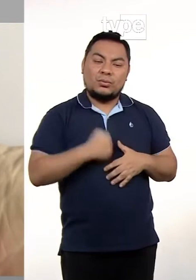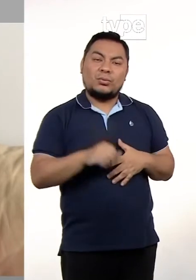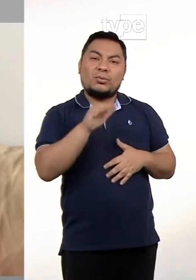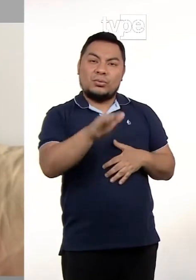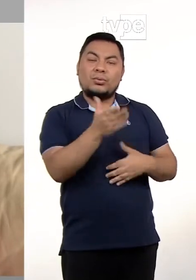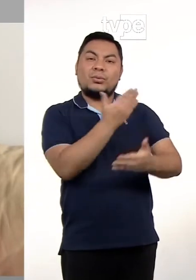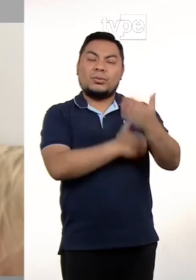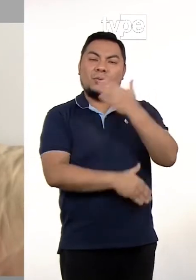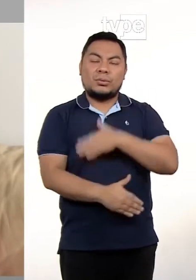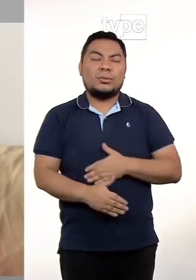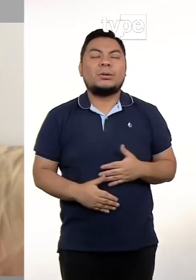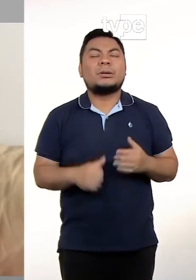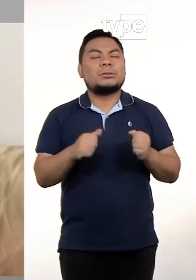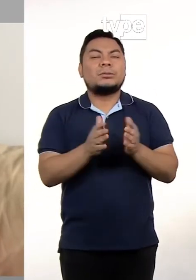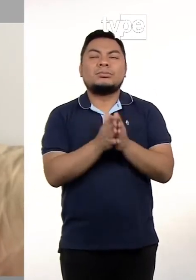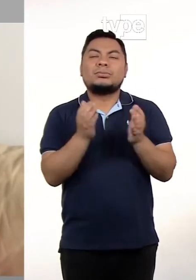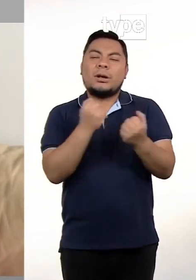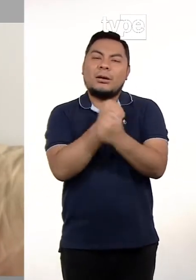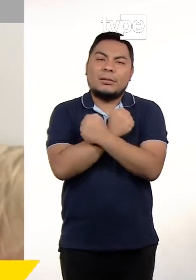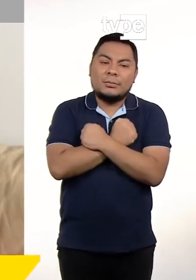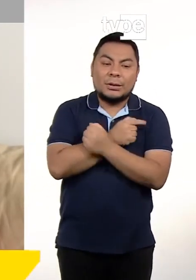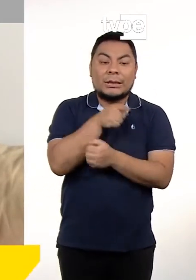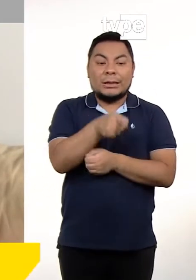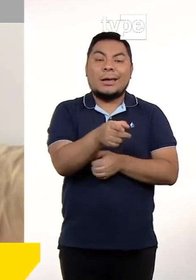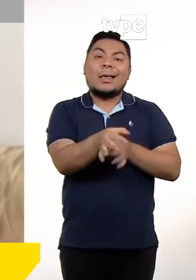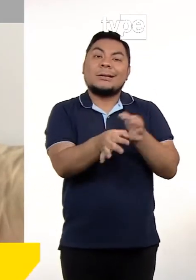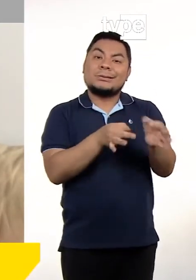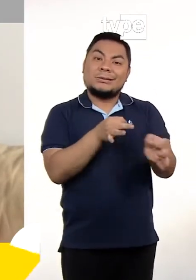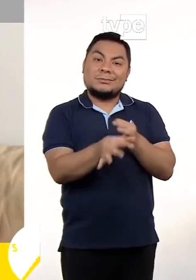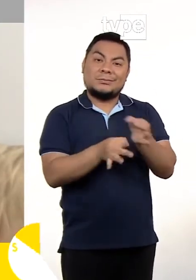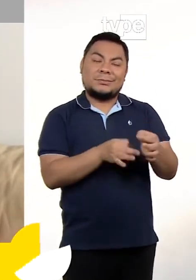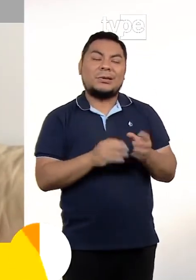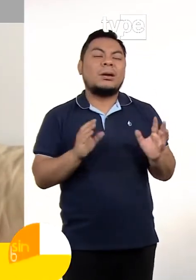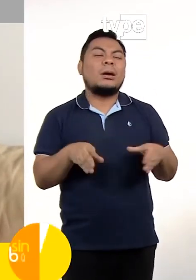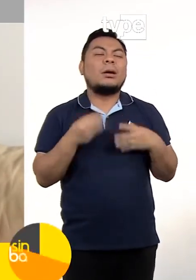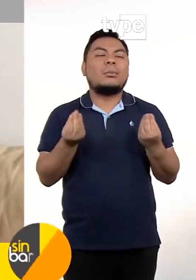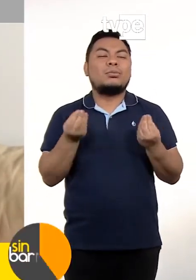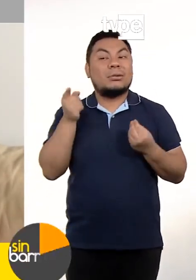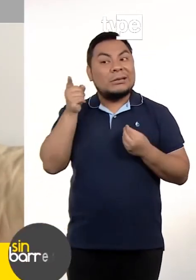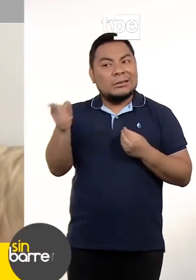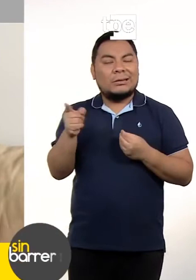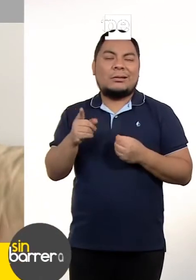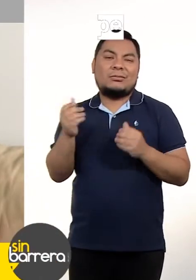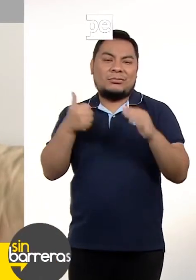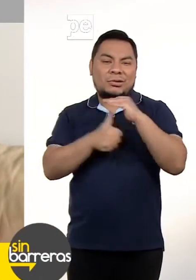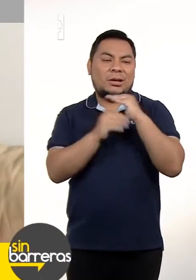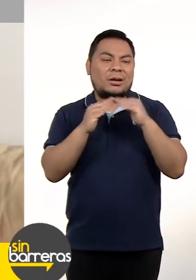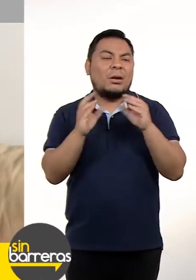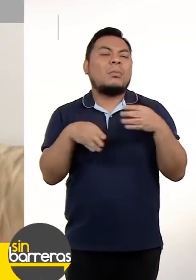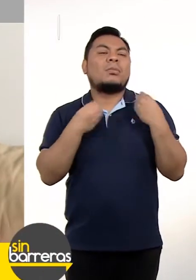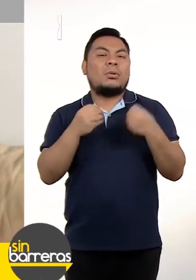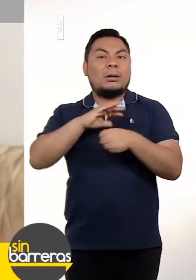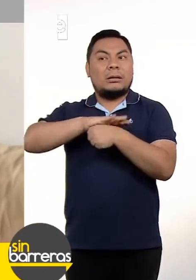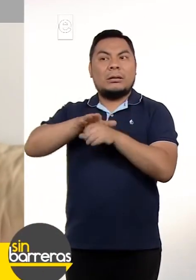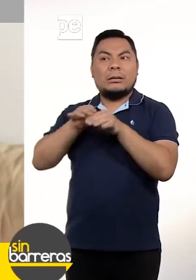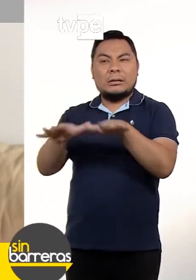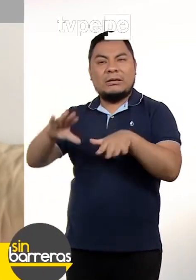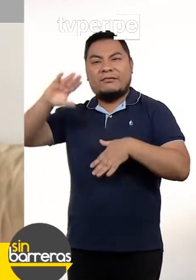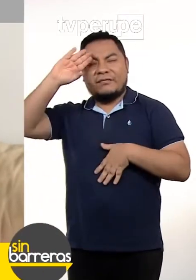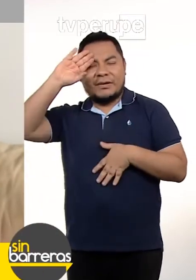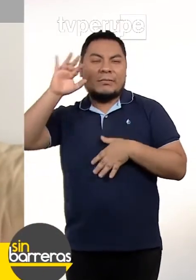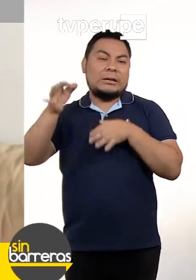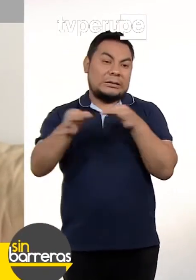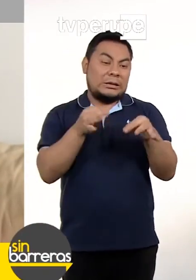que tengamos con nuestros niños con mucho cariño, explicándoles el porqué de la enfermedad y dándoles